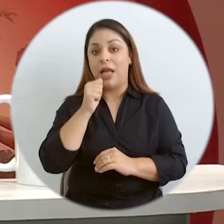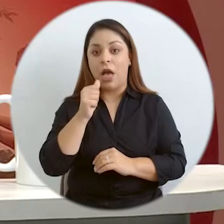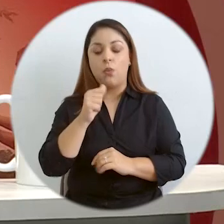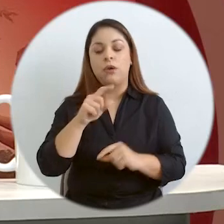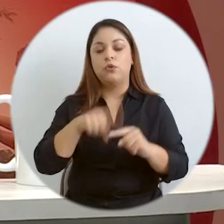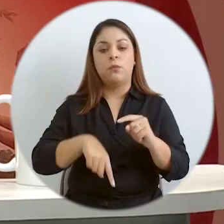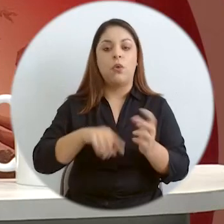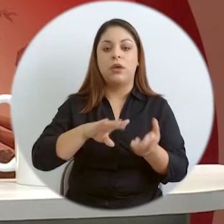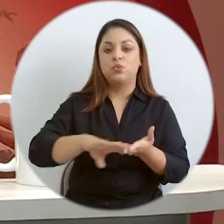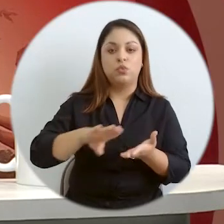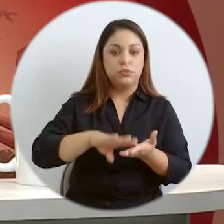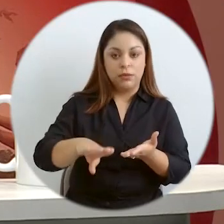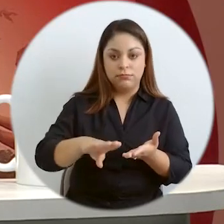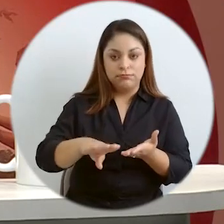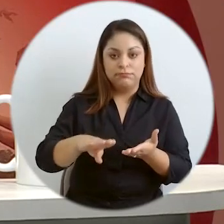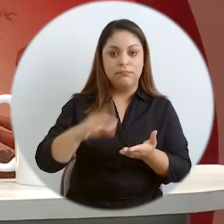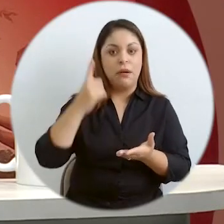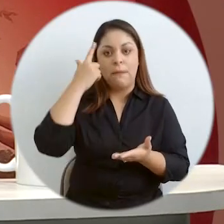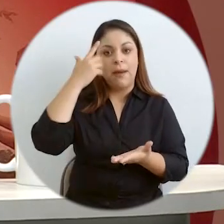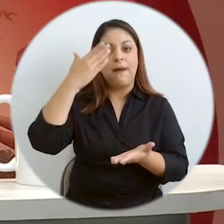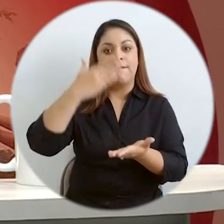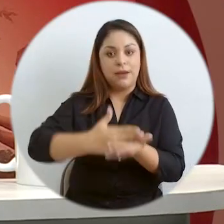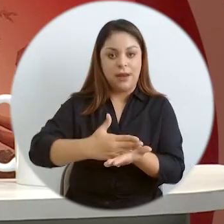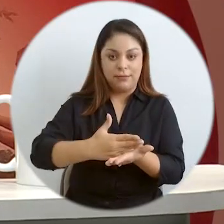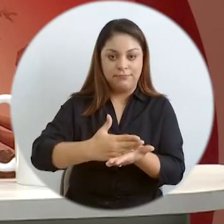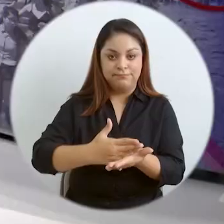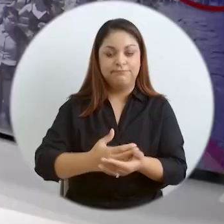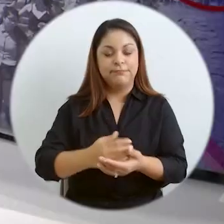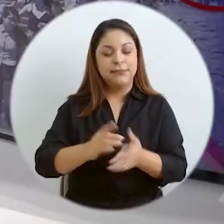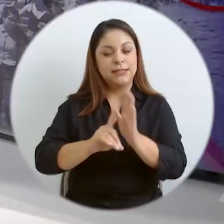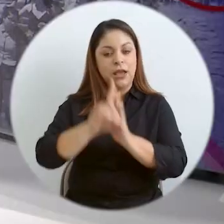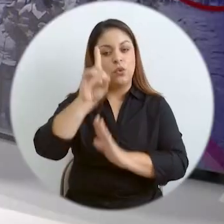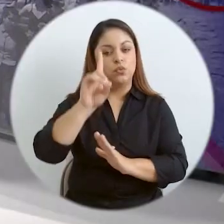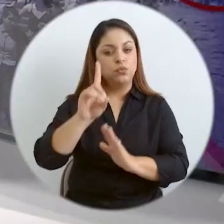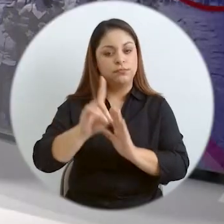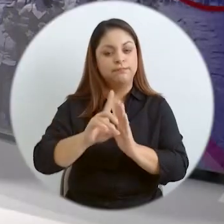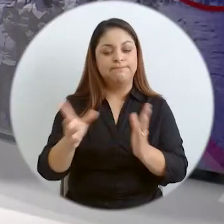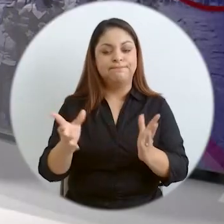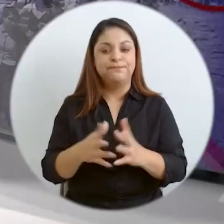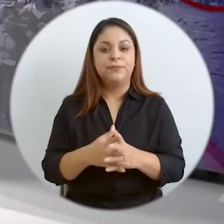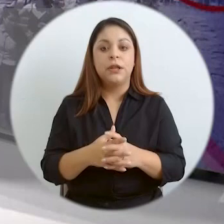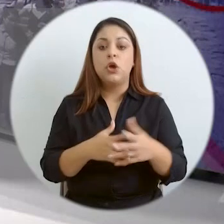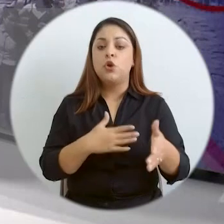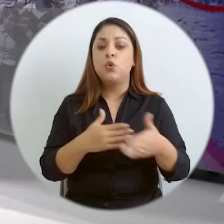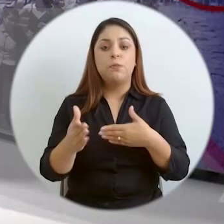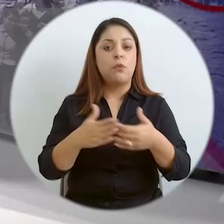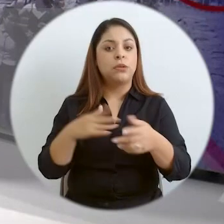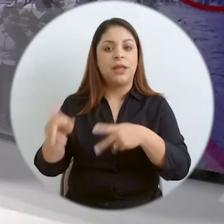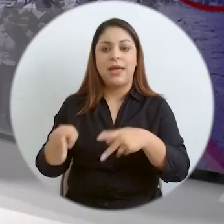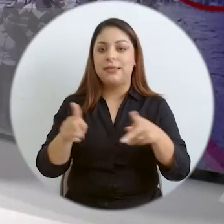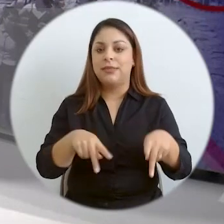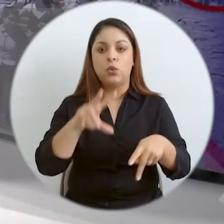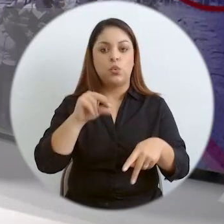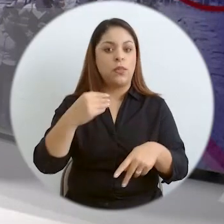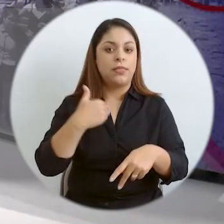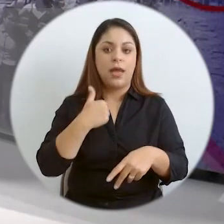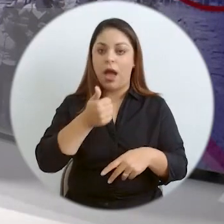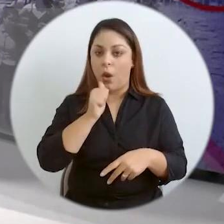excusa para frenar el desarrollo. Sí, no importa que la gente no tenga agua,